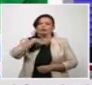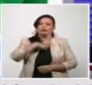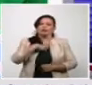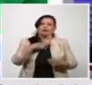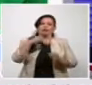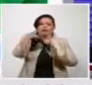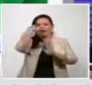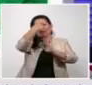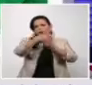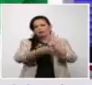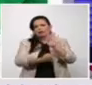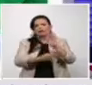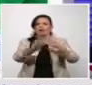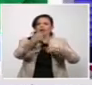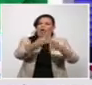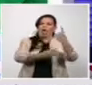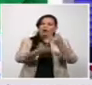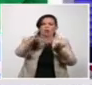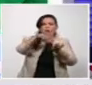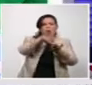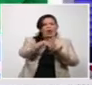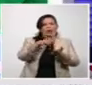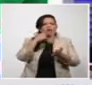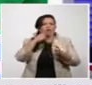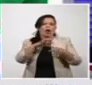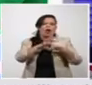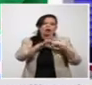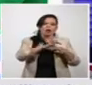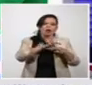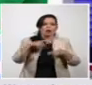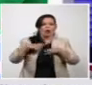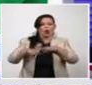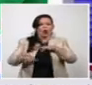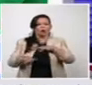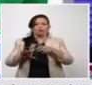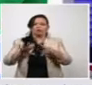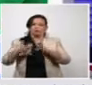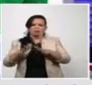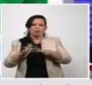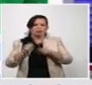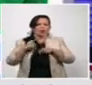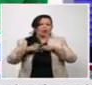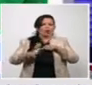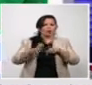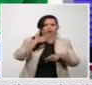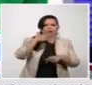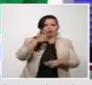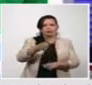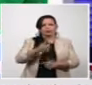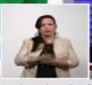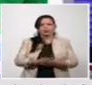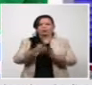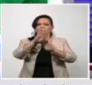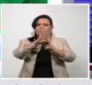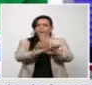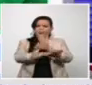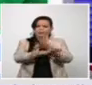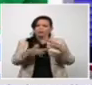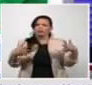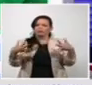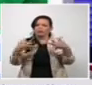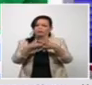lugares menos. Las medidas de restricción son acorde con esto, En provincia